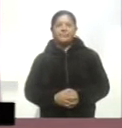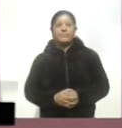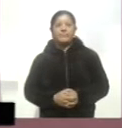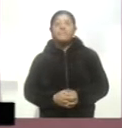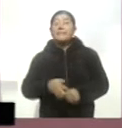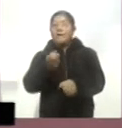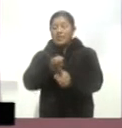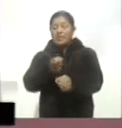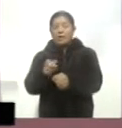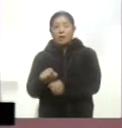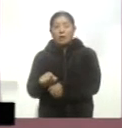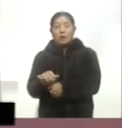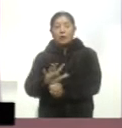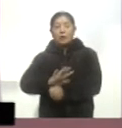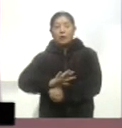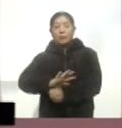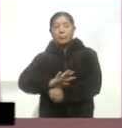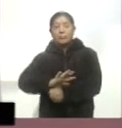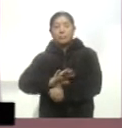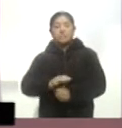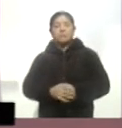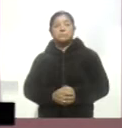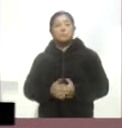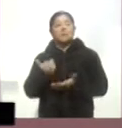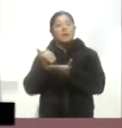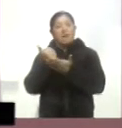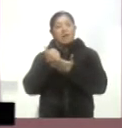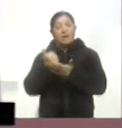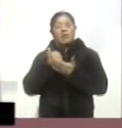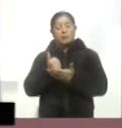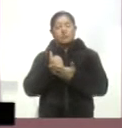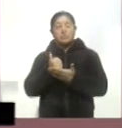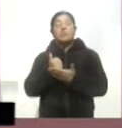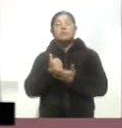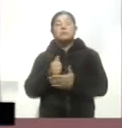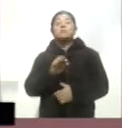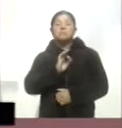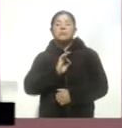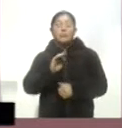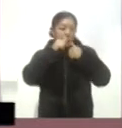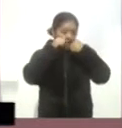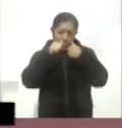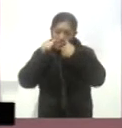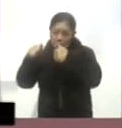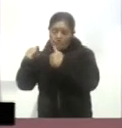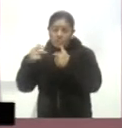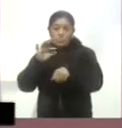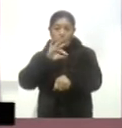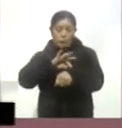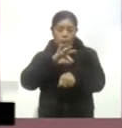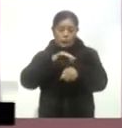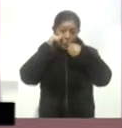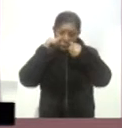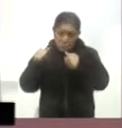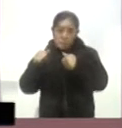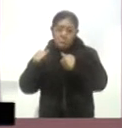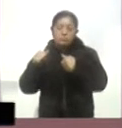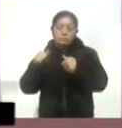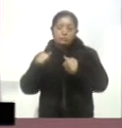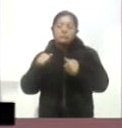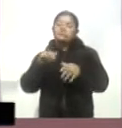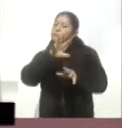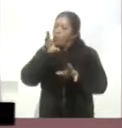de COVID-19, nos ayudan a que se pueda tener atención médica de modo